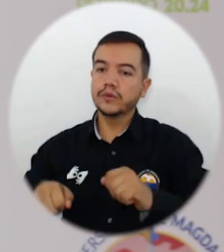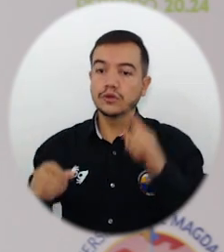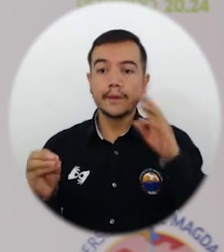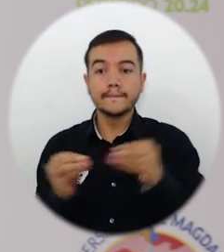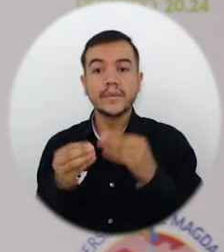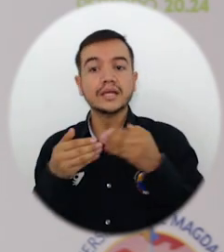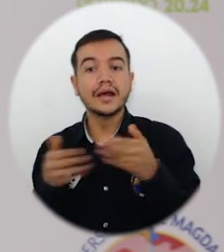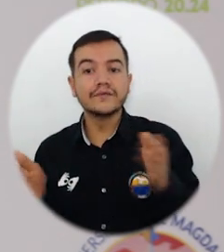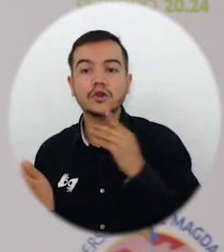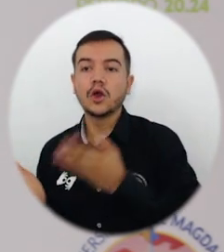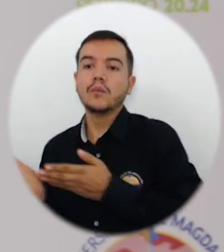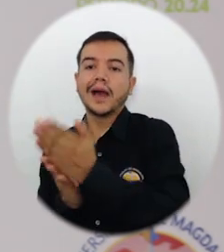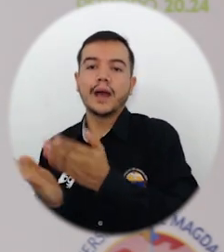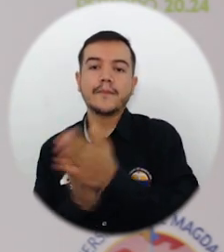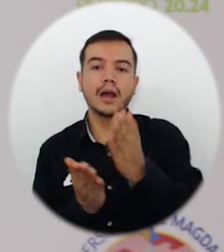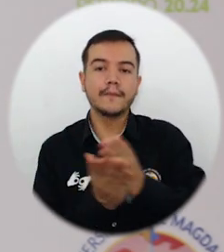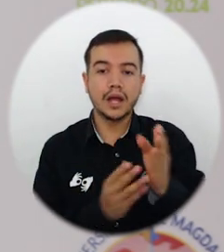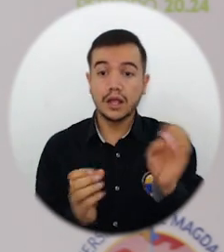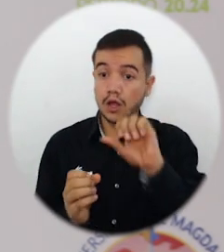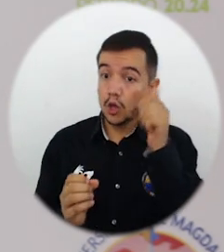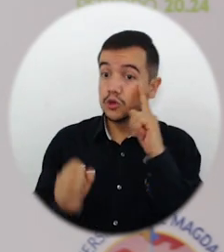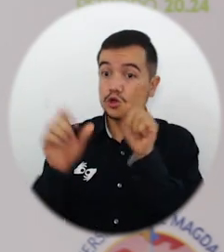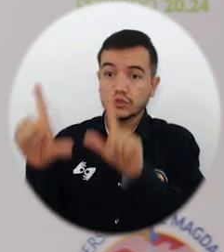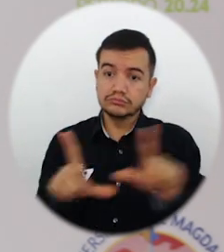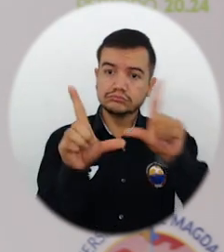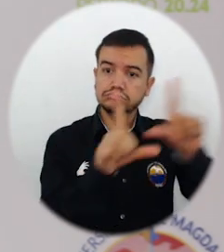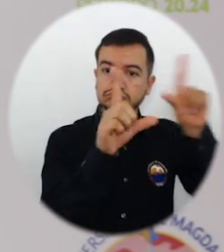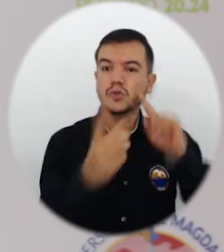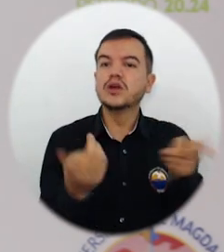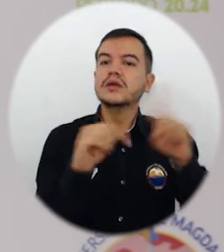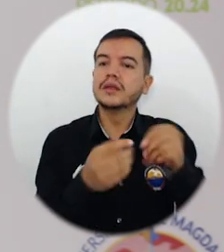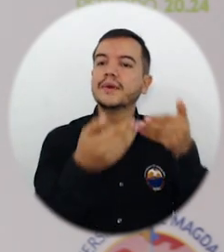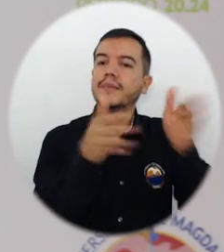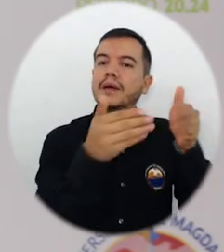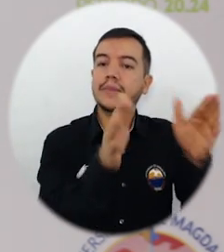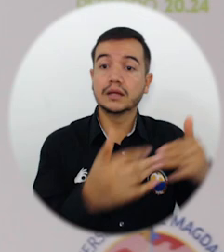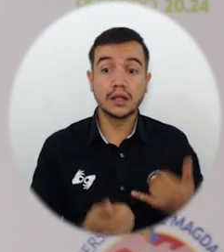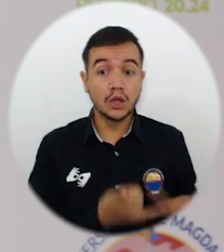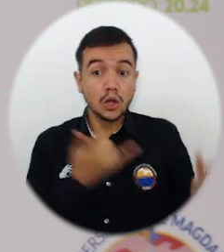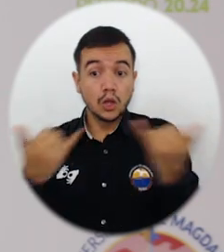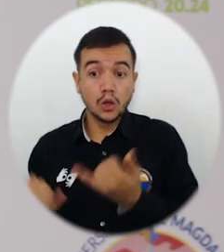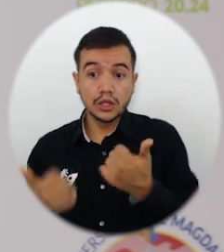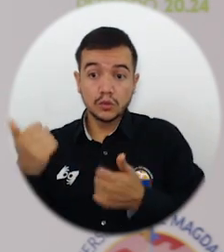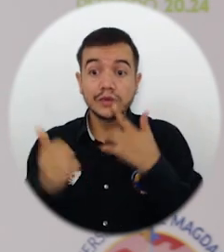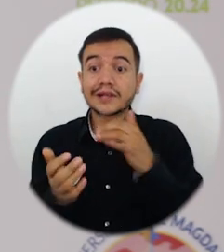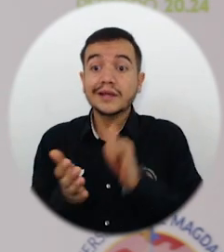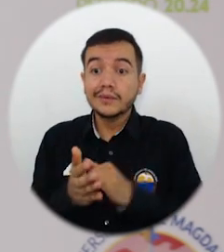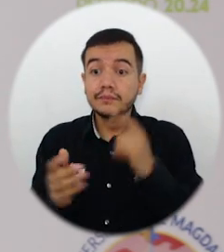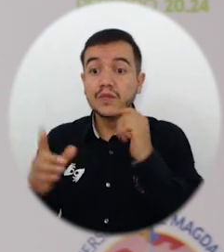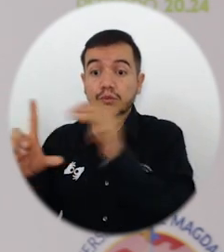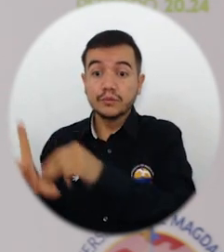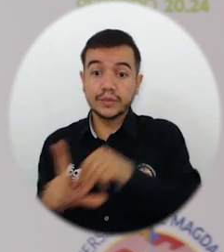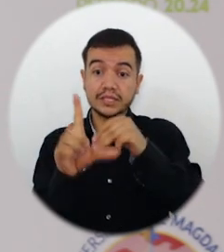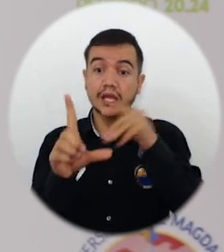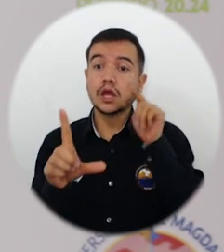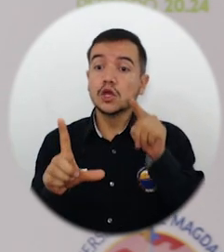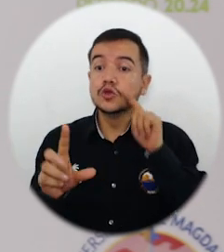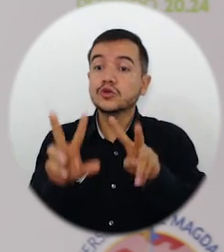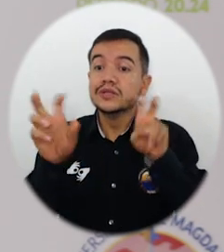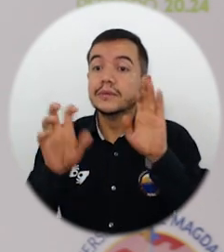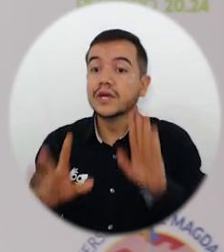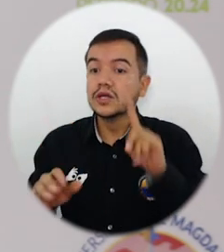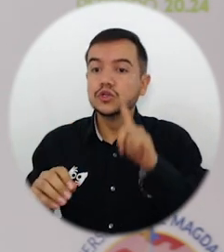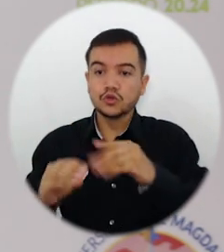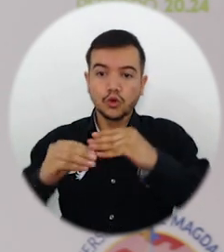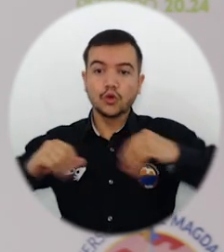seguido avanzando en la apertura de nuevos posgrados. Hoy precisamente lanzamos la maestría en gestión del territorio marino costero. La semana anterior lo